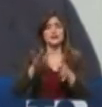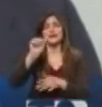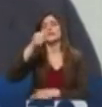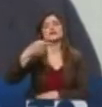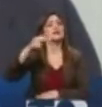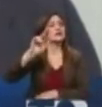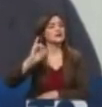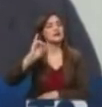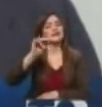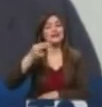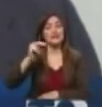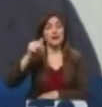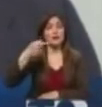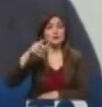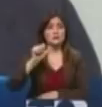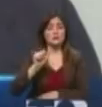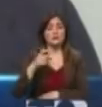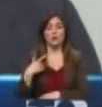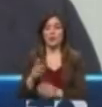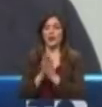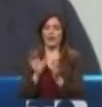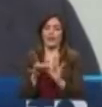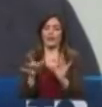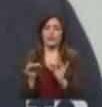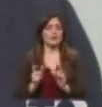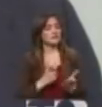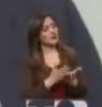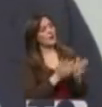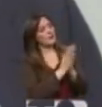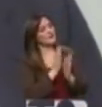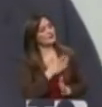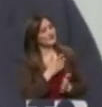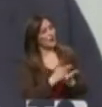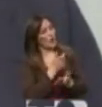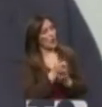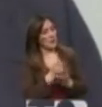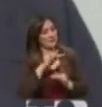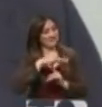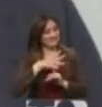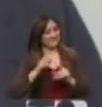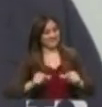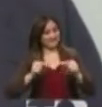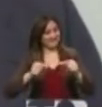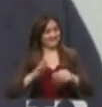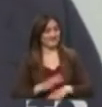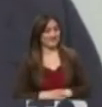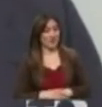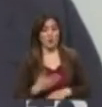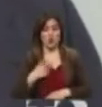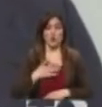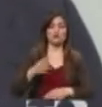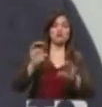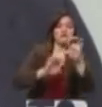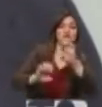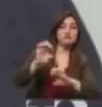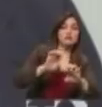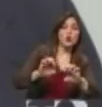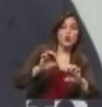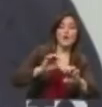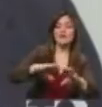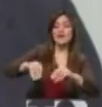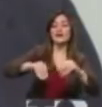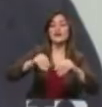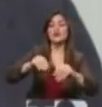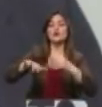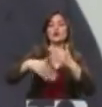presentó la solicitud al directorio del ISFA para la compra de estos terrenos, fue ella quien pidió los avalúos catastrales a la Dirección Nacional